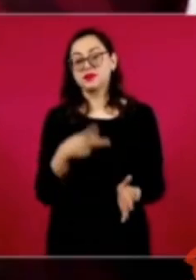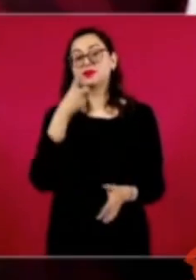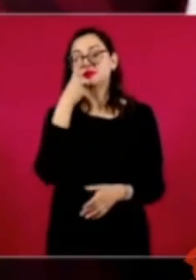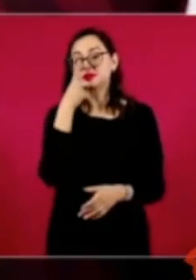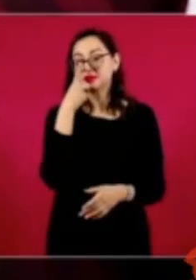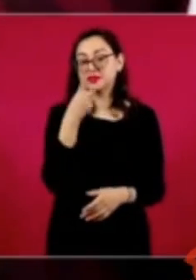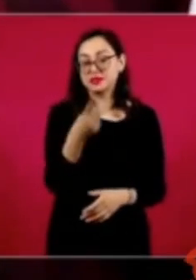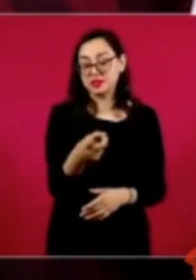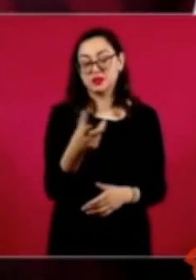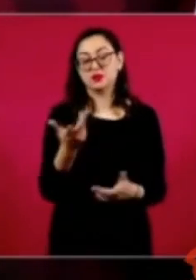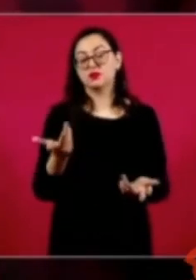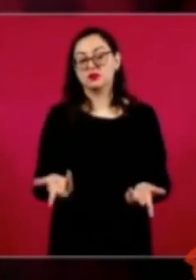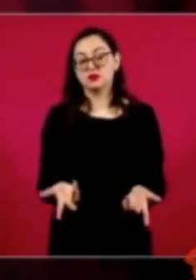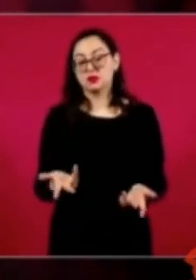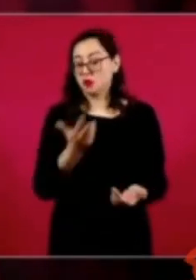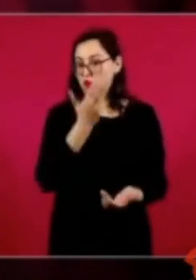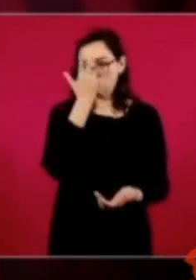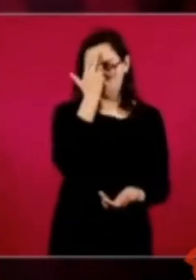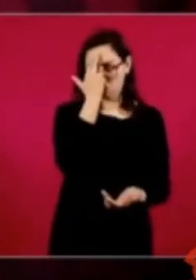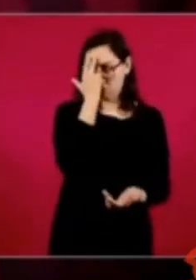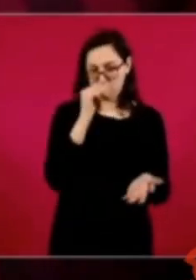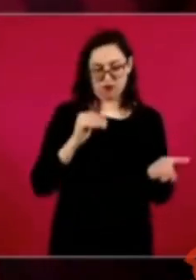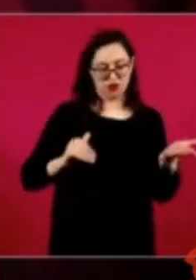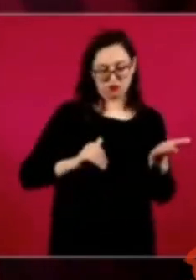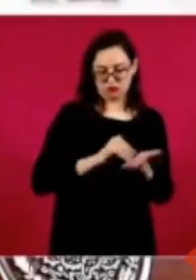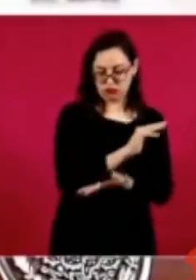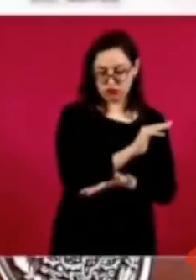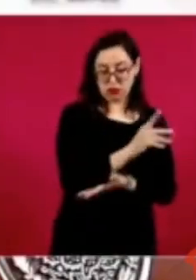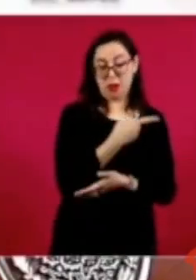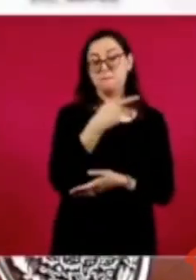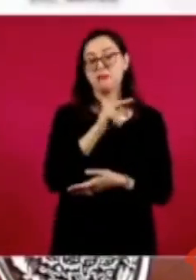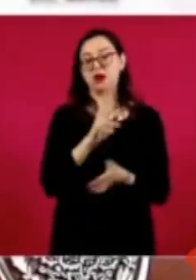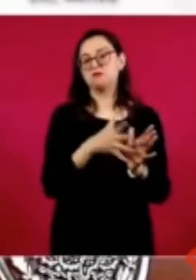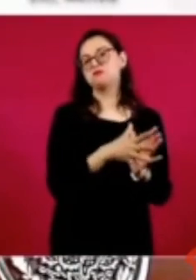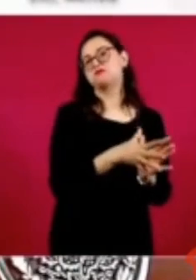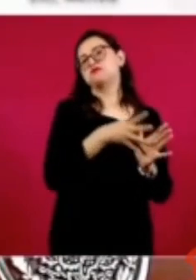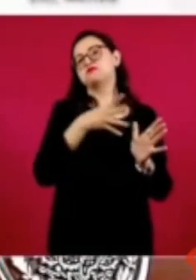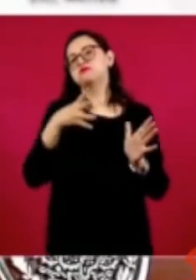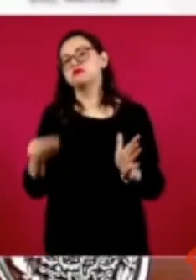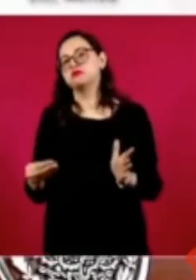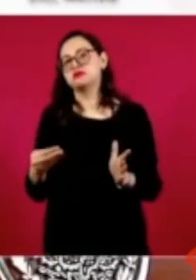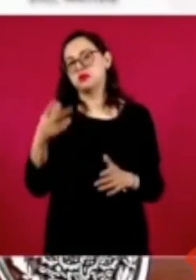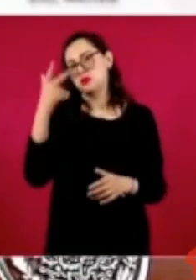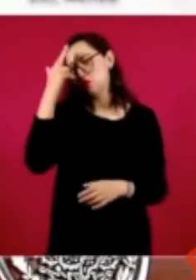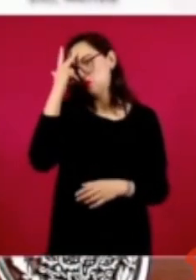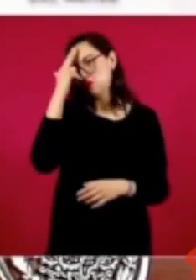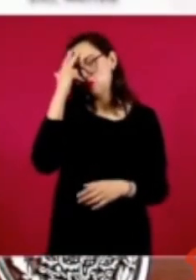Daniel José Villegas, ya no está don Porfirio, pero se quedó doña Porfiria.